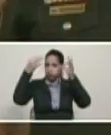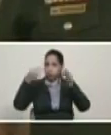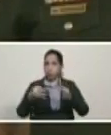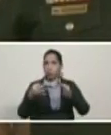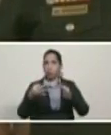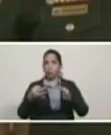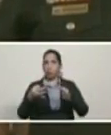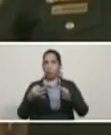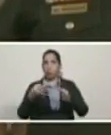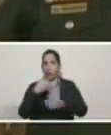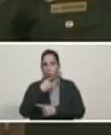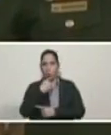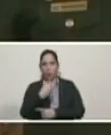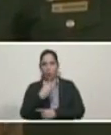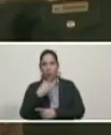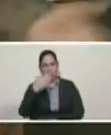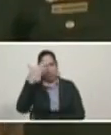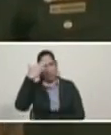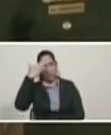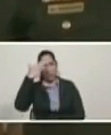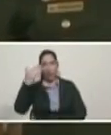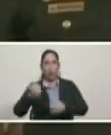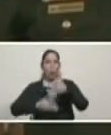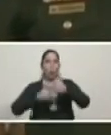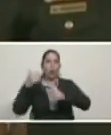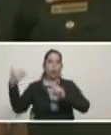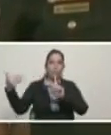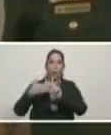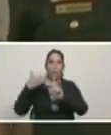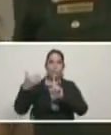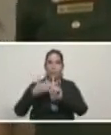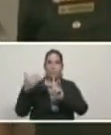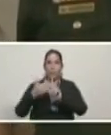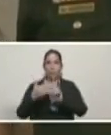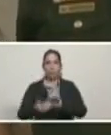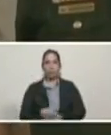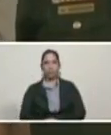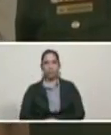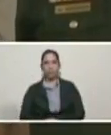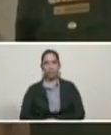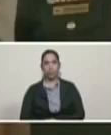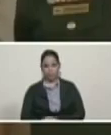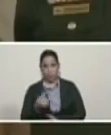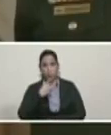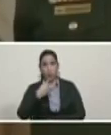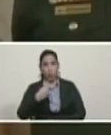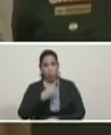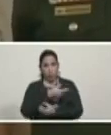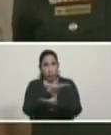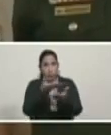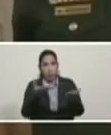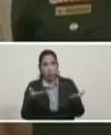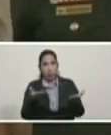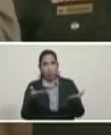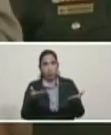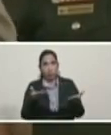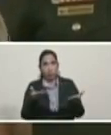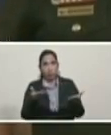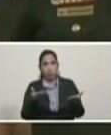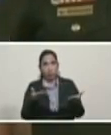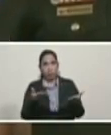Lo dije porque sabía cuál iba a ser la agresión que venía. ¿Se lo dije a ustedes o no se los dije? Frente a